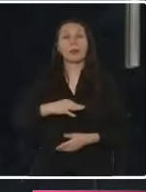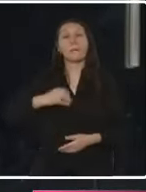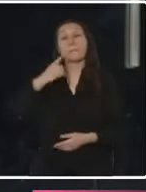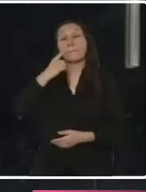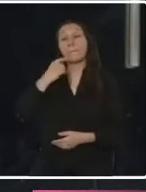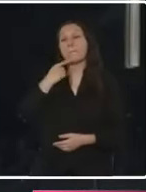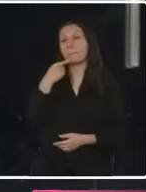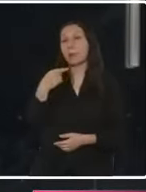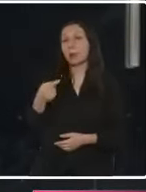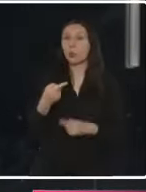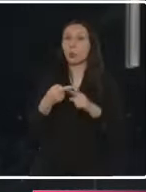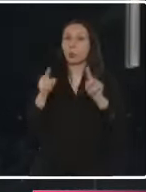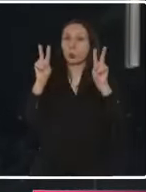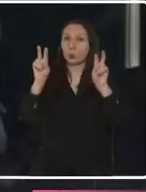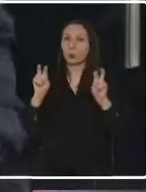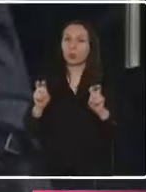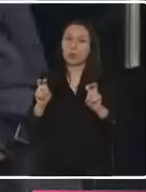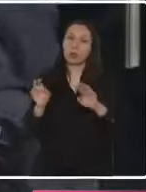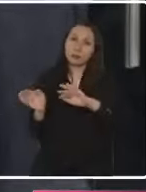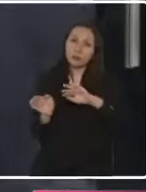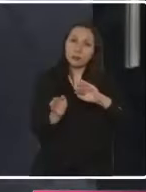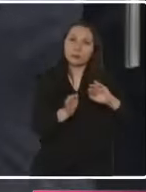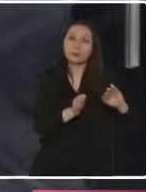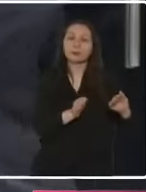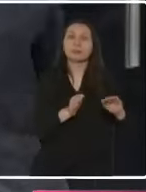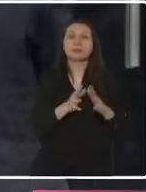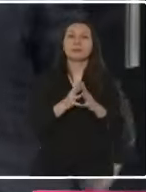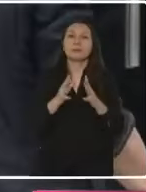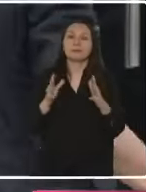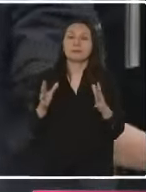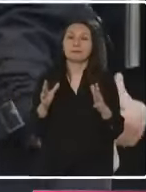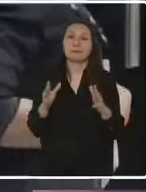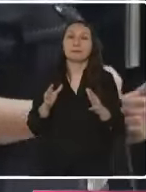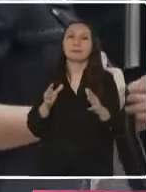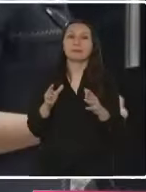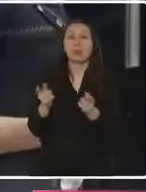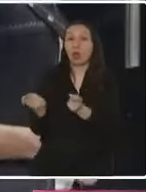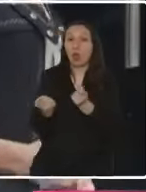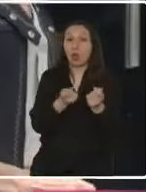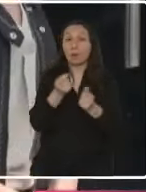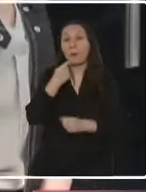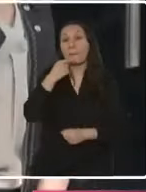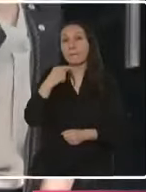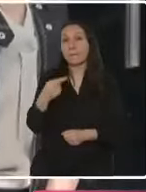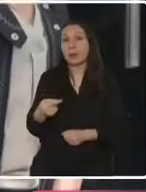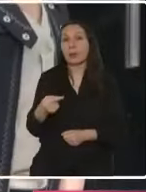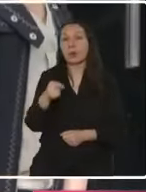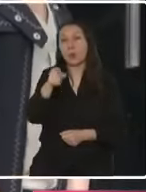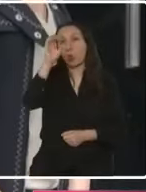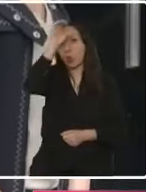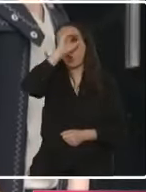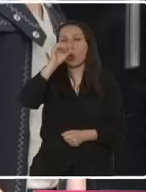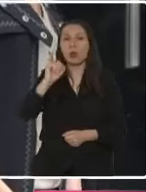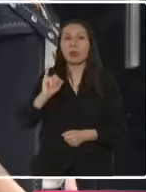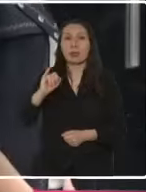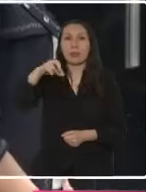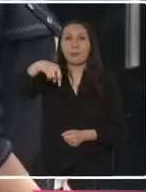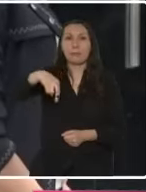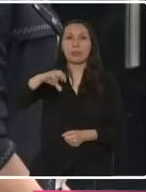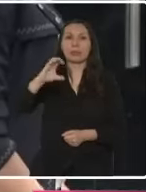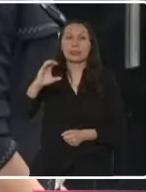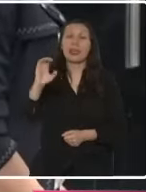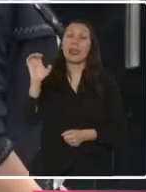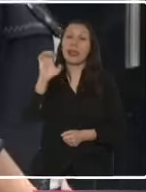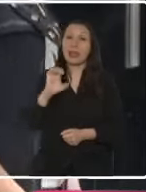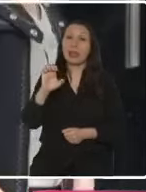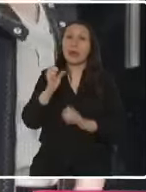toque de queda y qué es lo que ocurre con las investigaciones que se están desarrollando por los focos de incendio que han